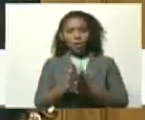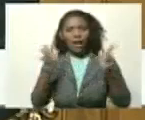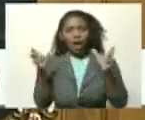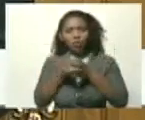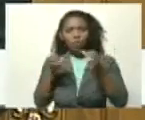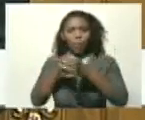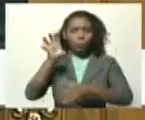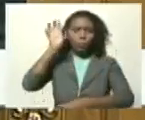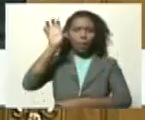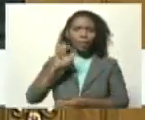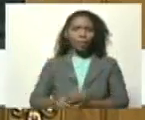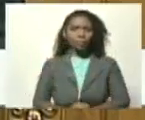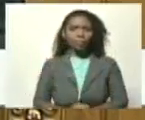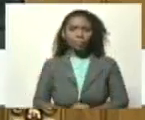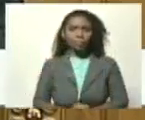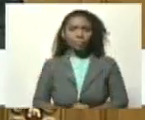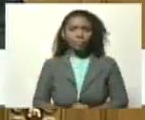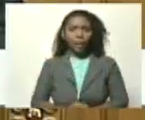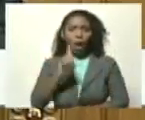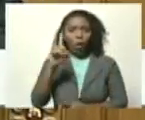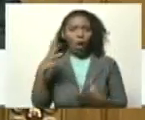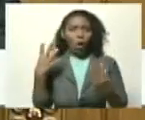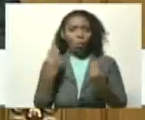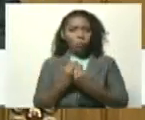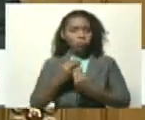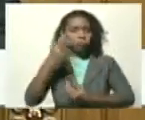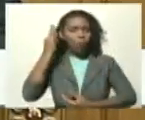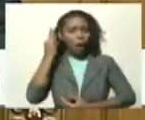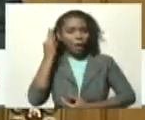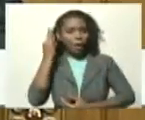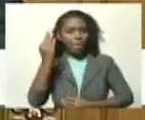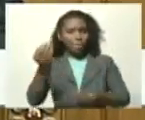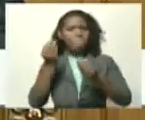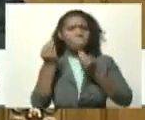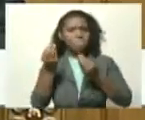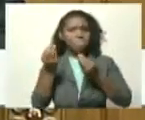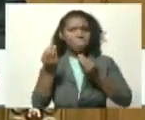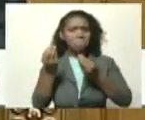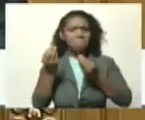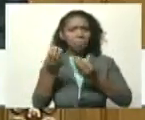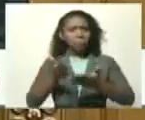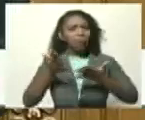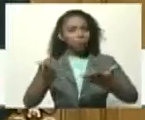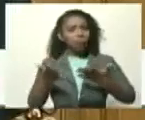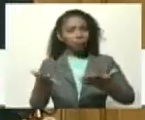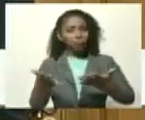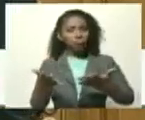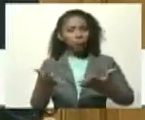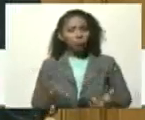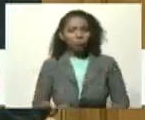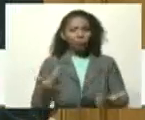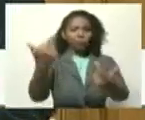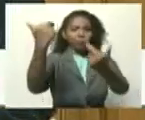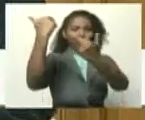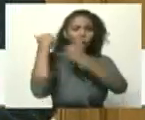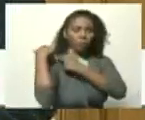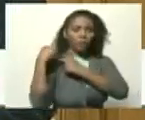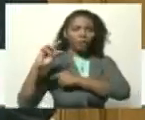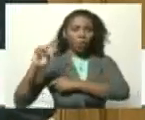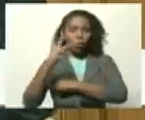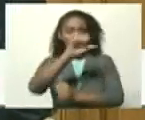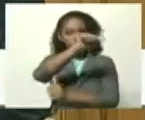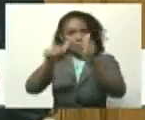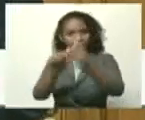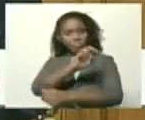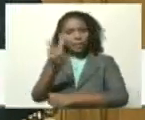patriótico, a una compañera para que asuma la segunda